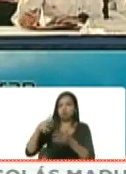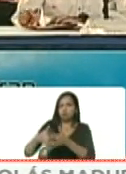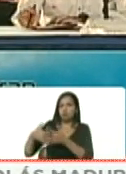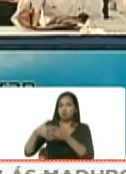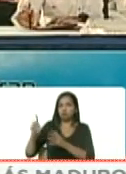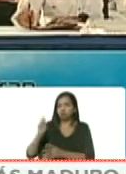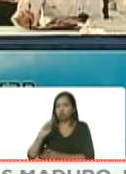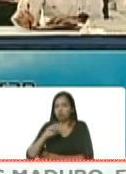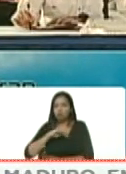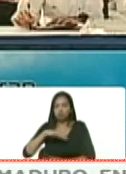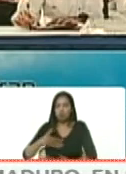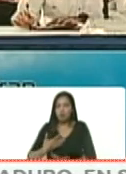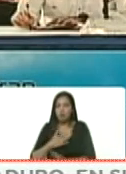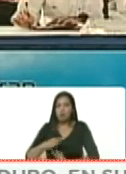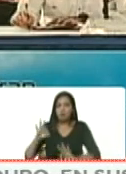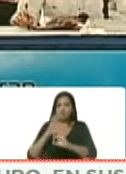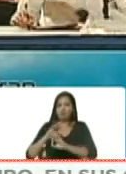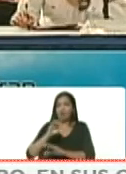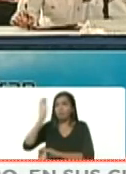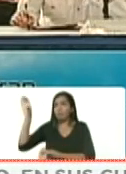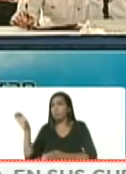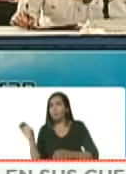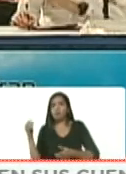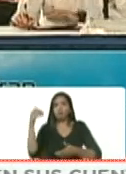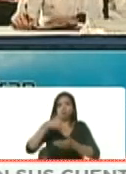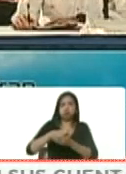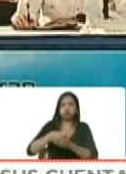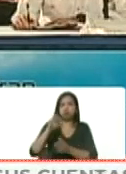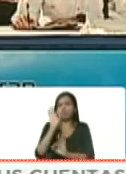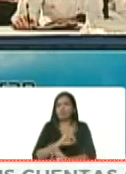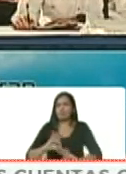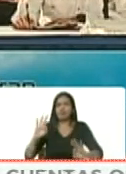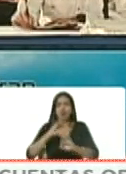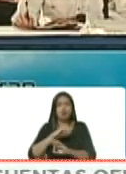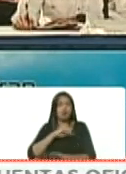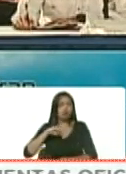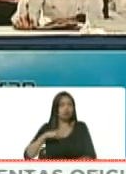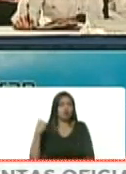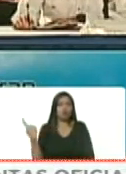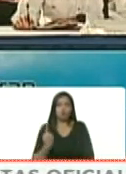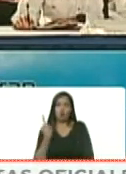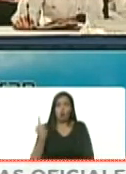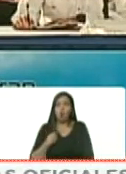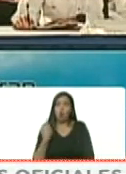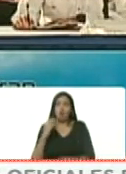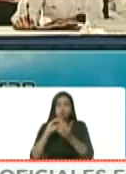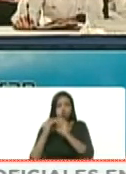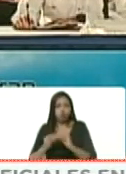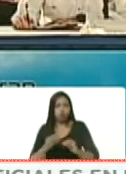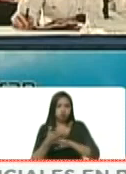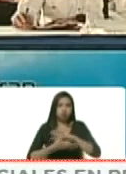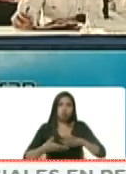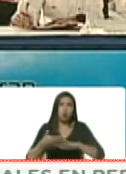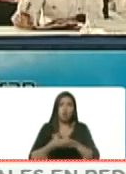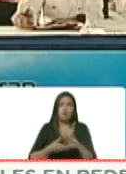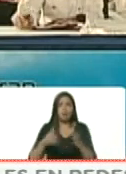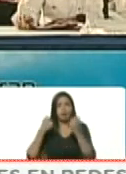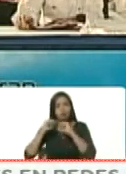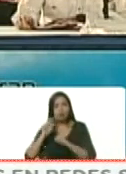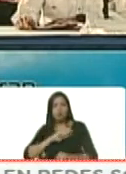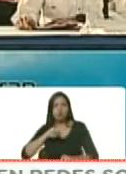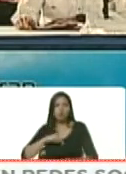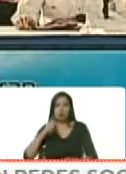imperialismo norteamericano ni de nadie, ninguna fuerza extranjera, de manera soberana en el ejercicio de nuestra soberanía